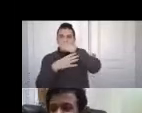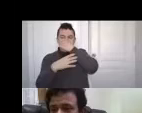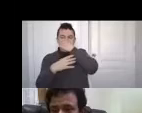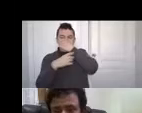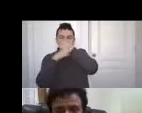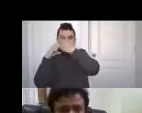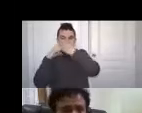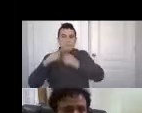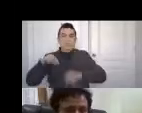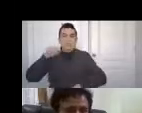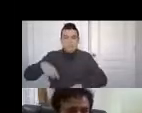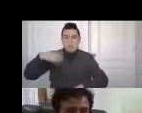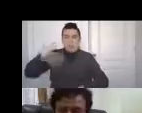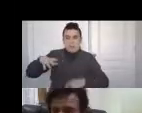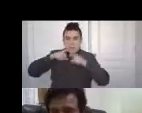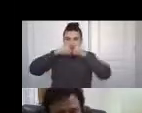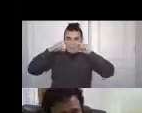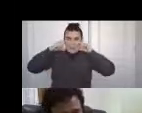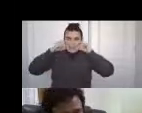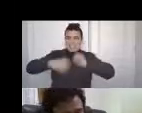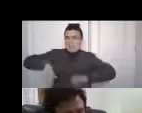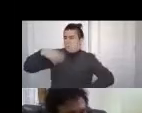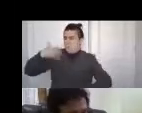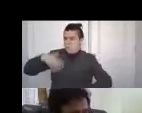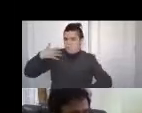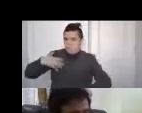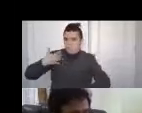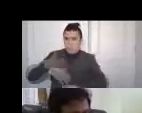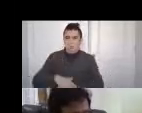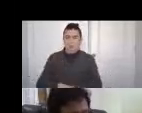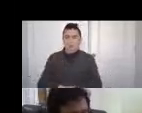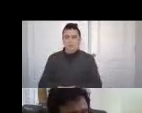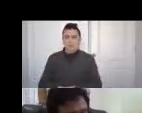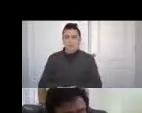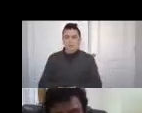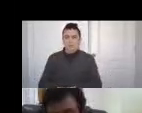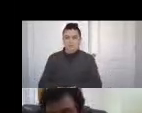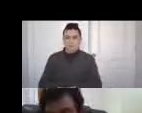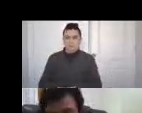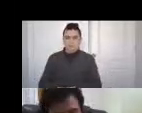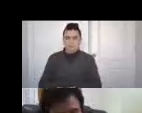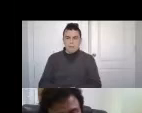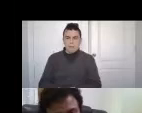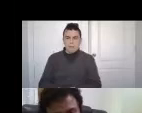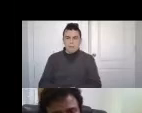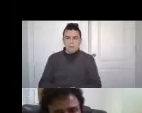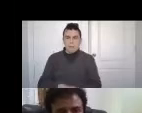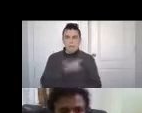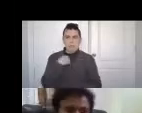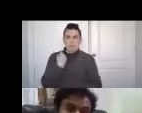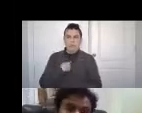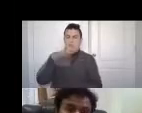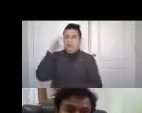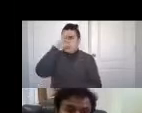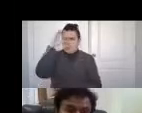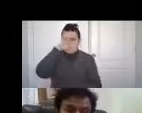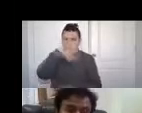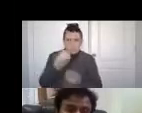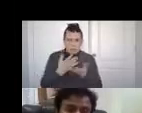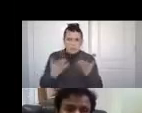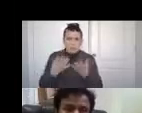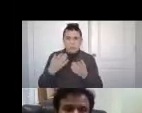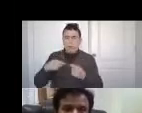¿Qué detecto? Y esta es una pregunta que ha sido bastante discutida durante los últimos